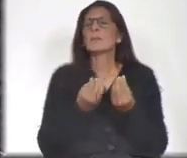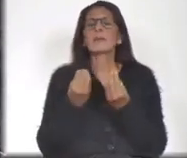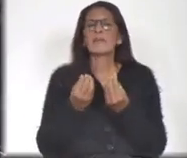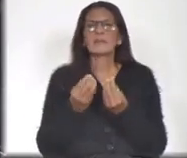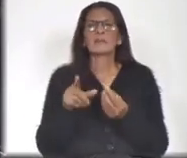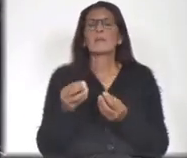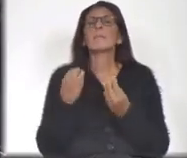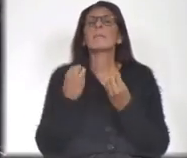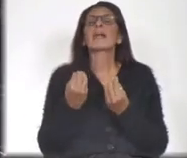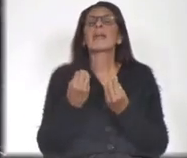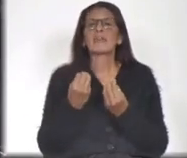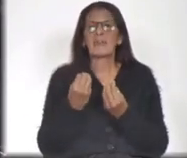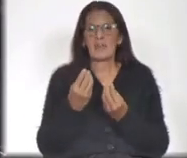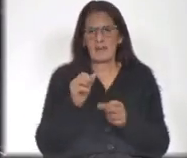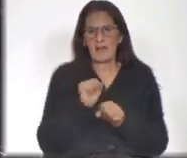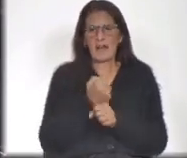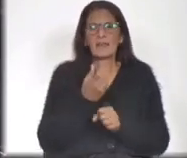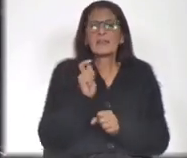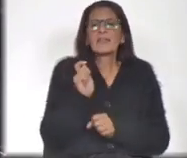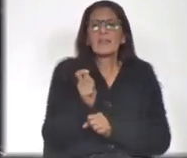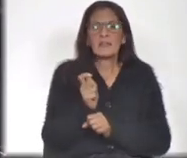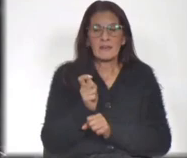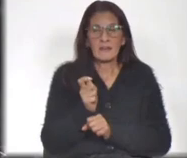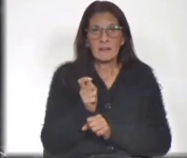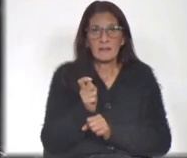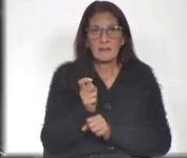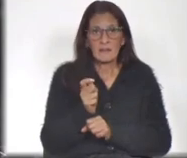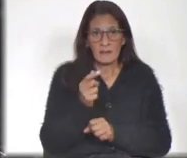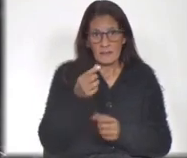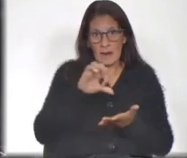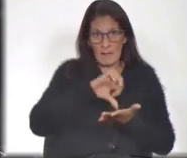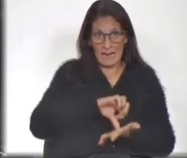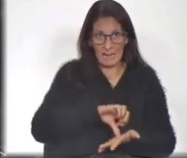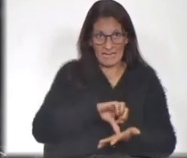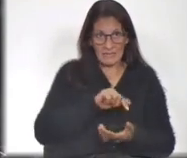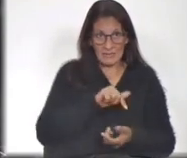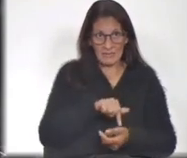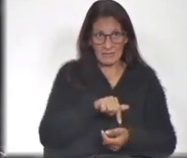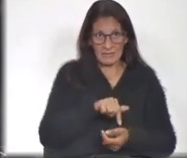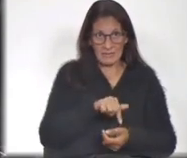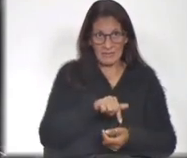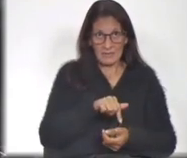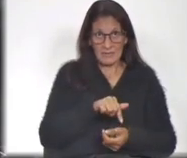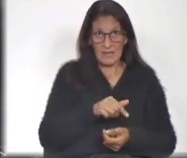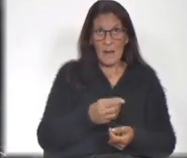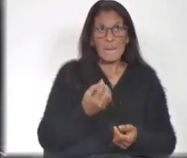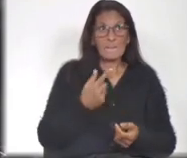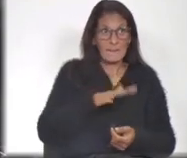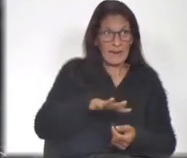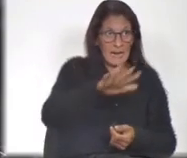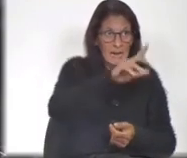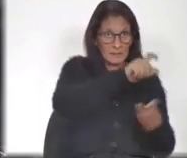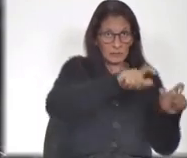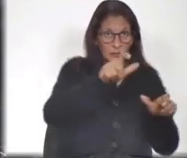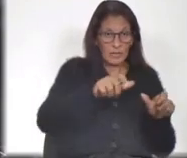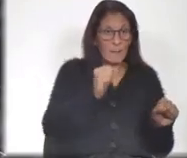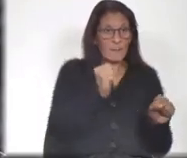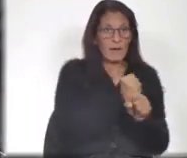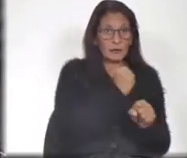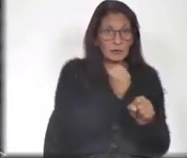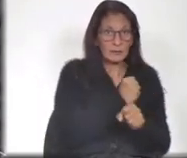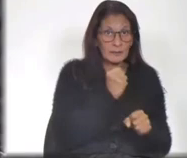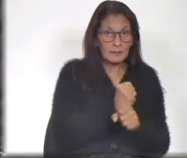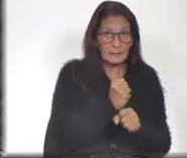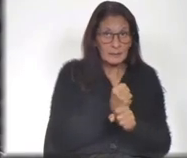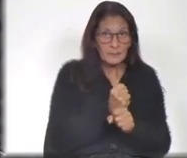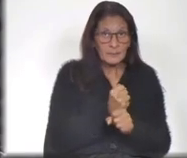quién es inconveniente? Para el país, para los pobladores, para los trabajadores. ¿Para